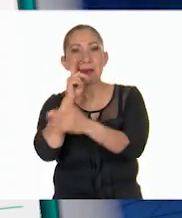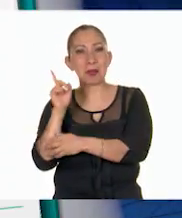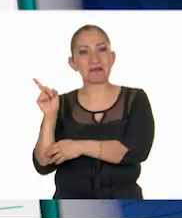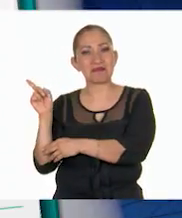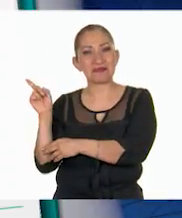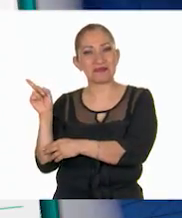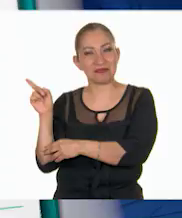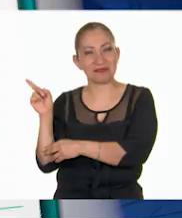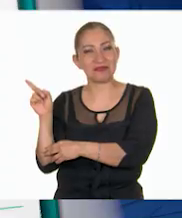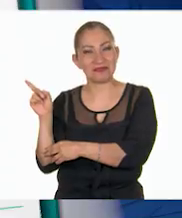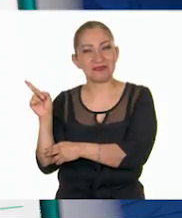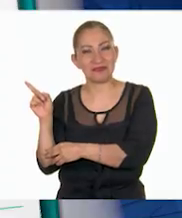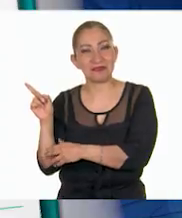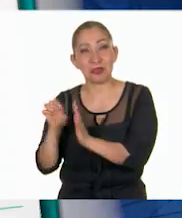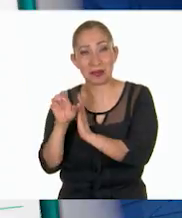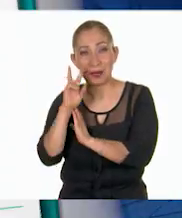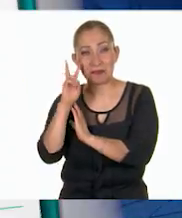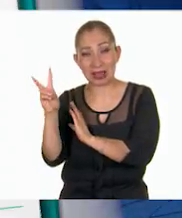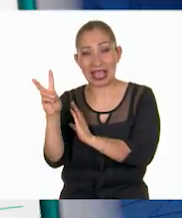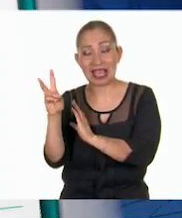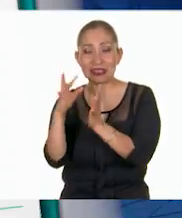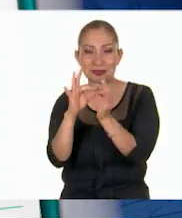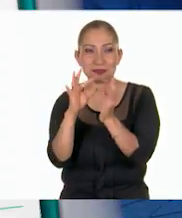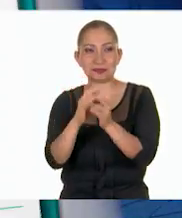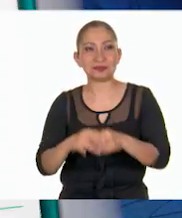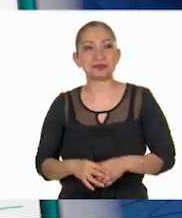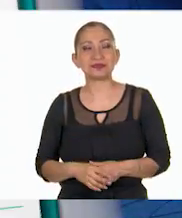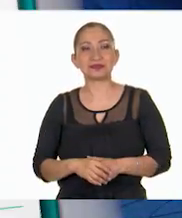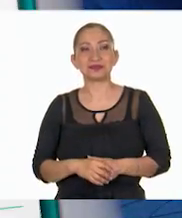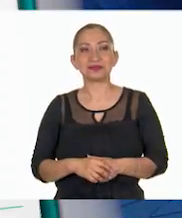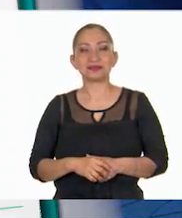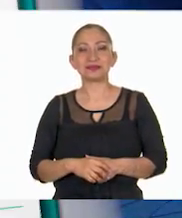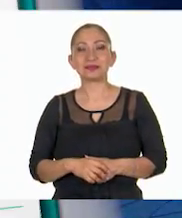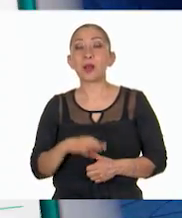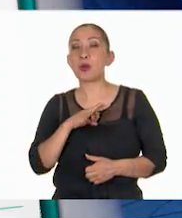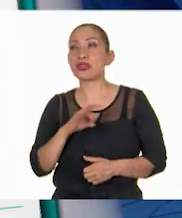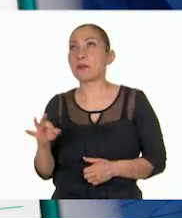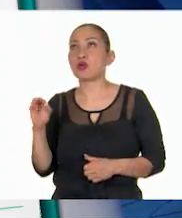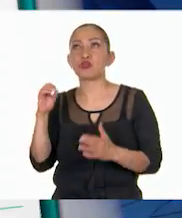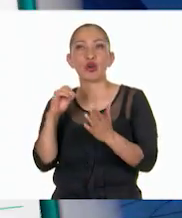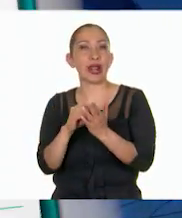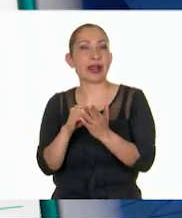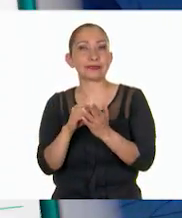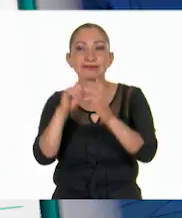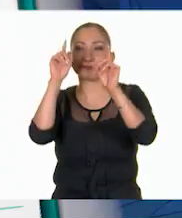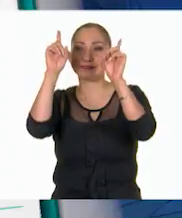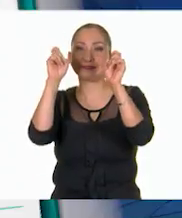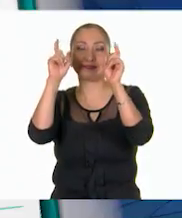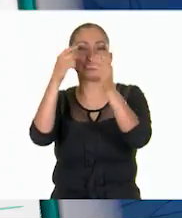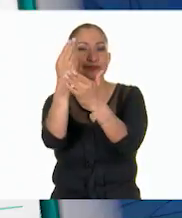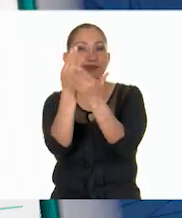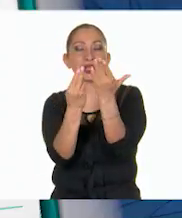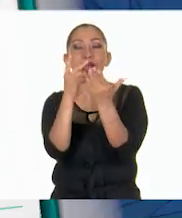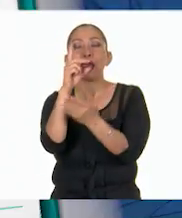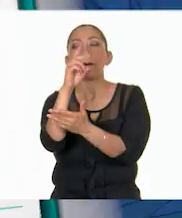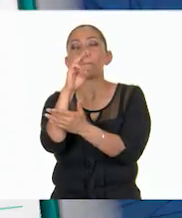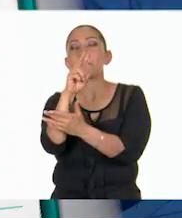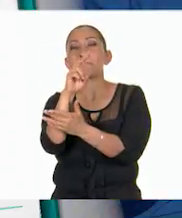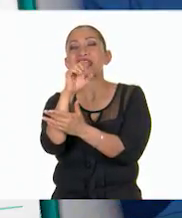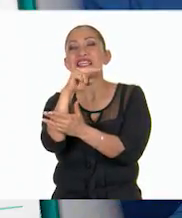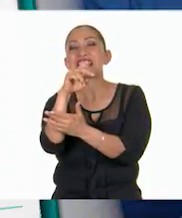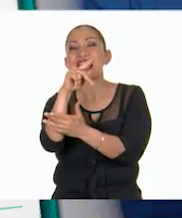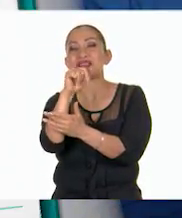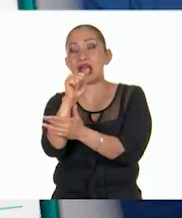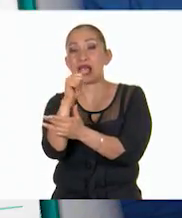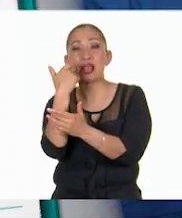o textos, como en este caso las instrucciones. Y podemos poner como viñeta prácticamente lo que